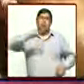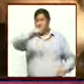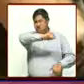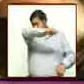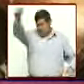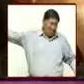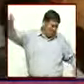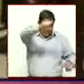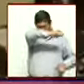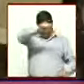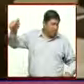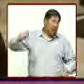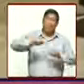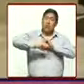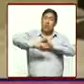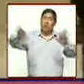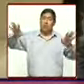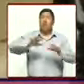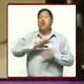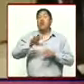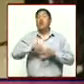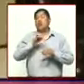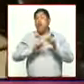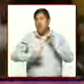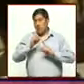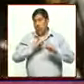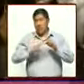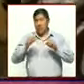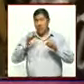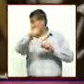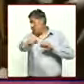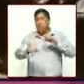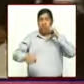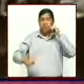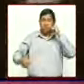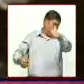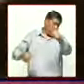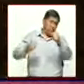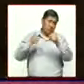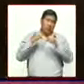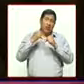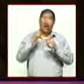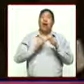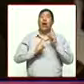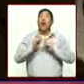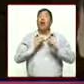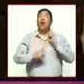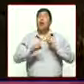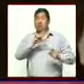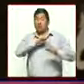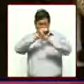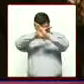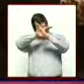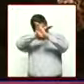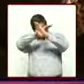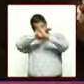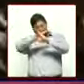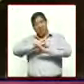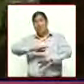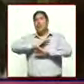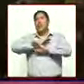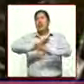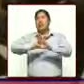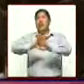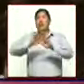agentes químicos solamente para dispersar, incluso algunos golpes entre los activistas y los agentes policiales. Ya fueron